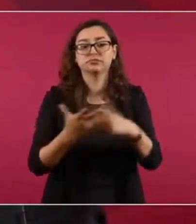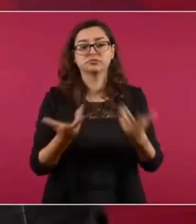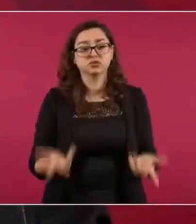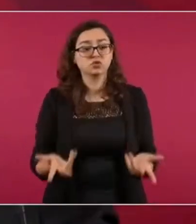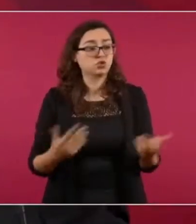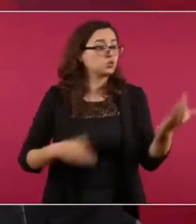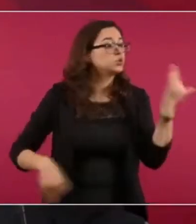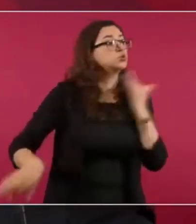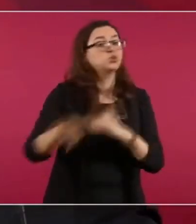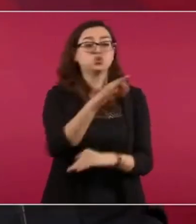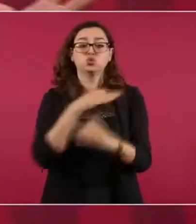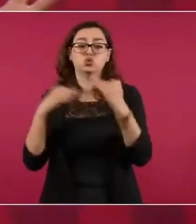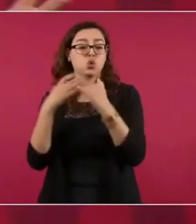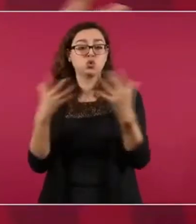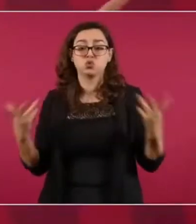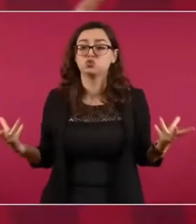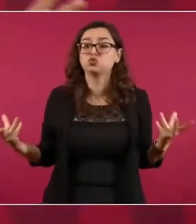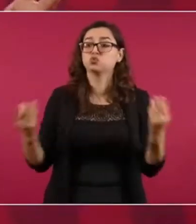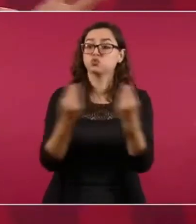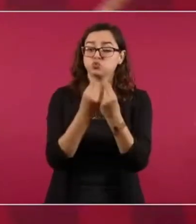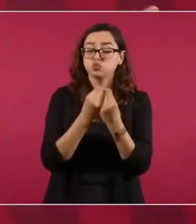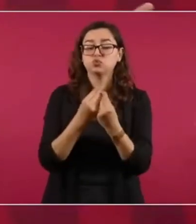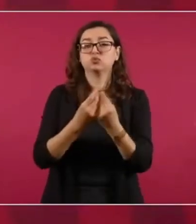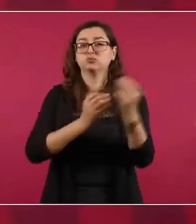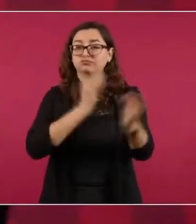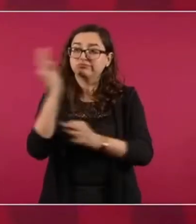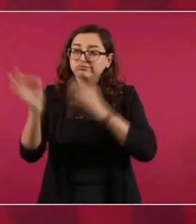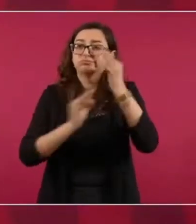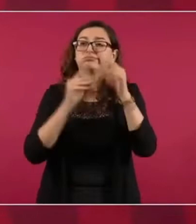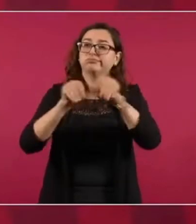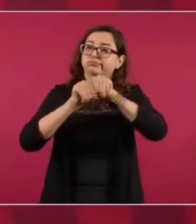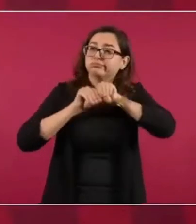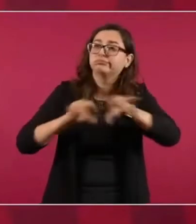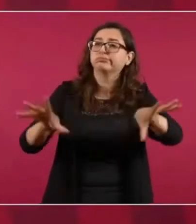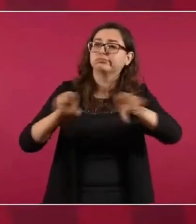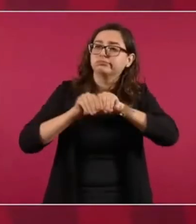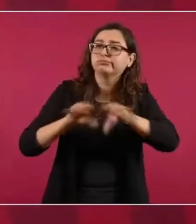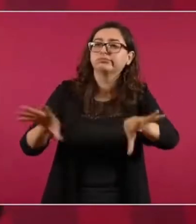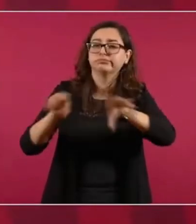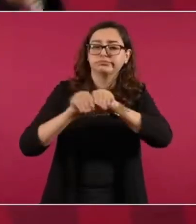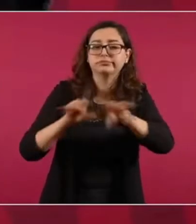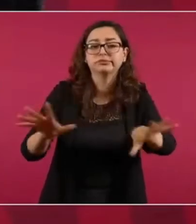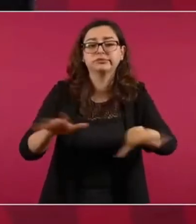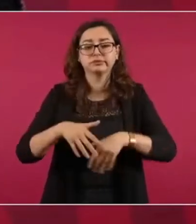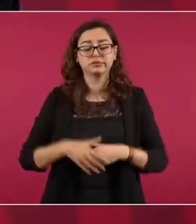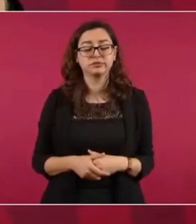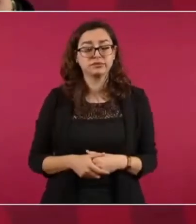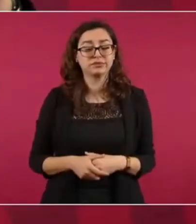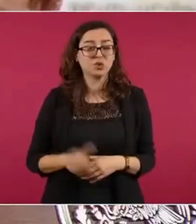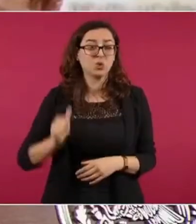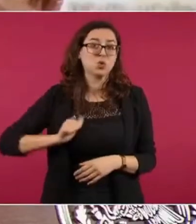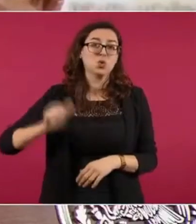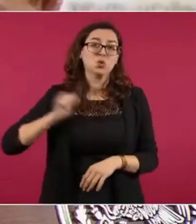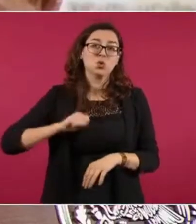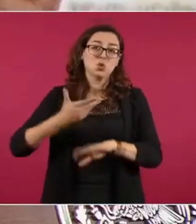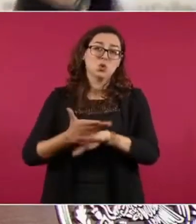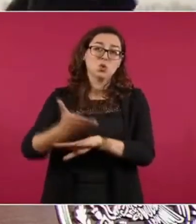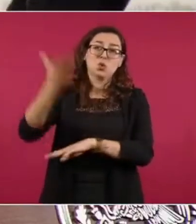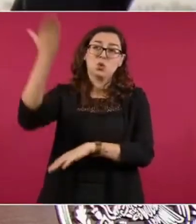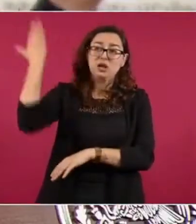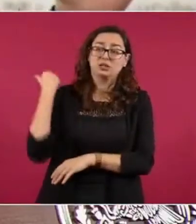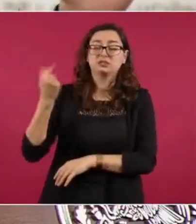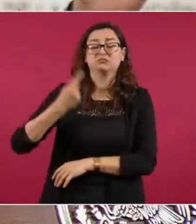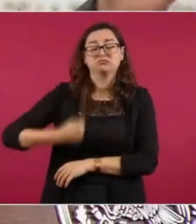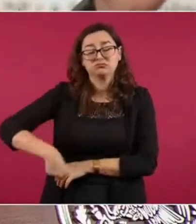Hagamos todos labor de concientización. Así empezamos. Ya